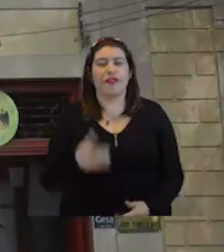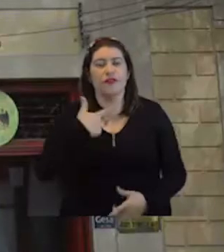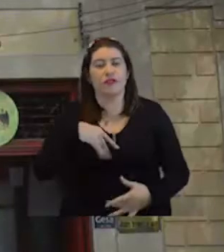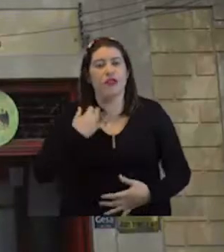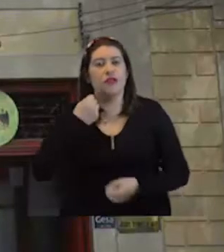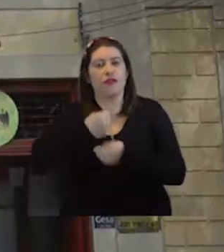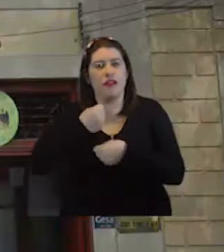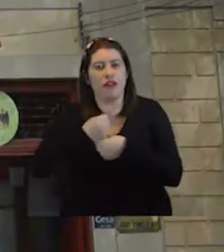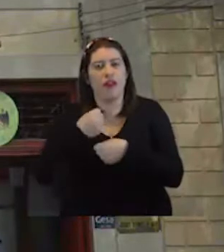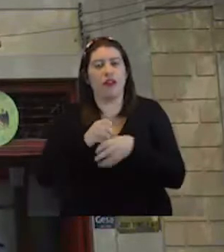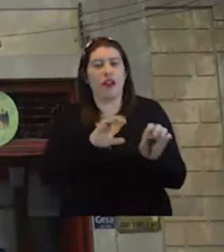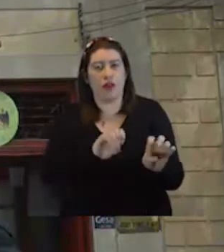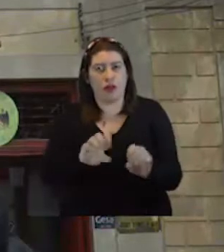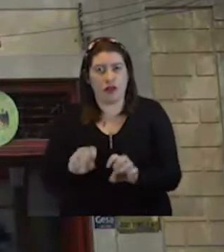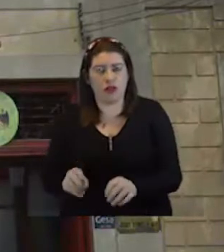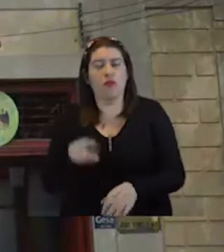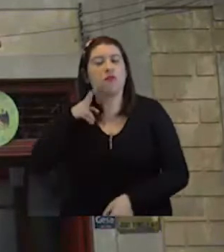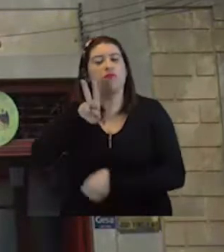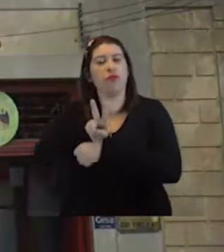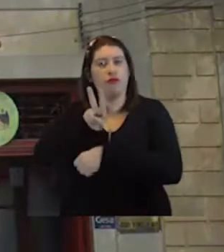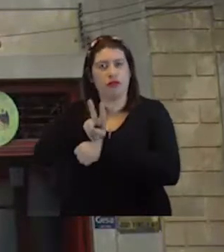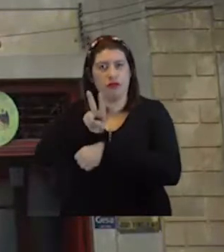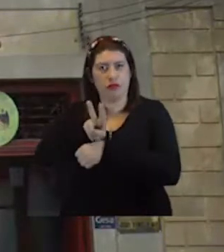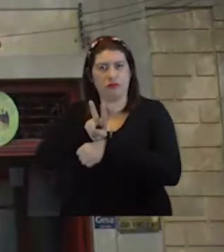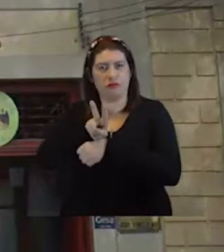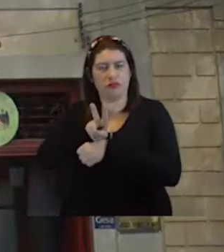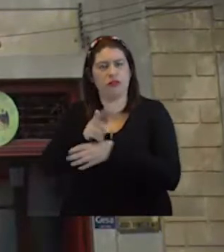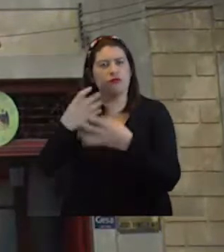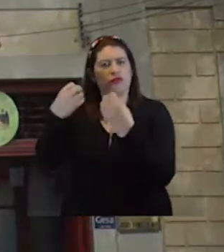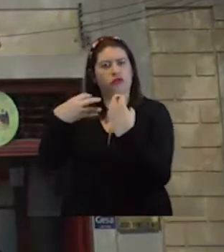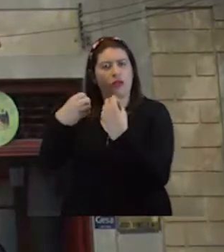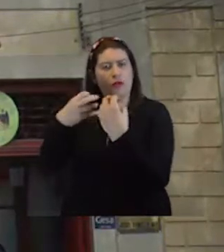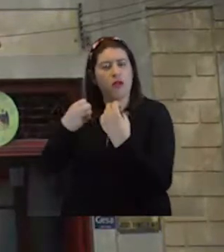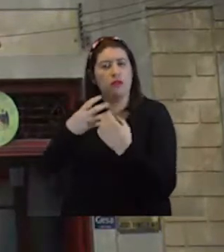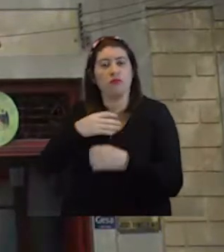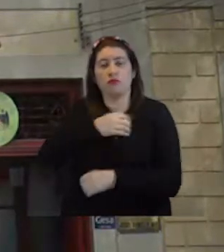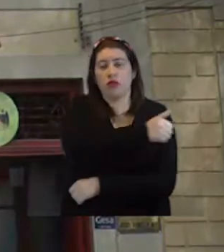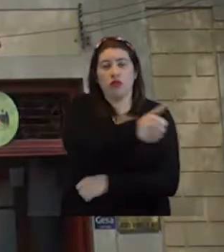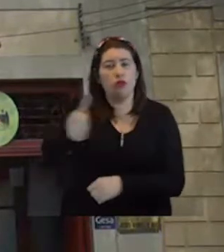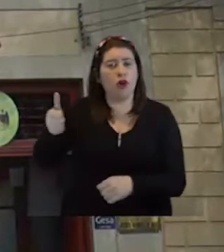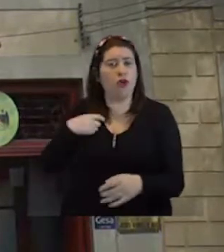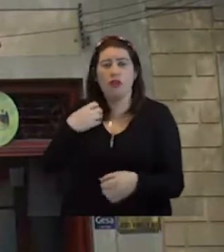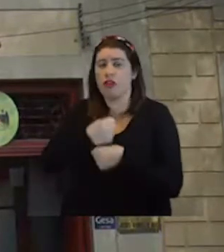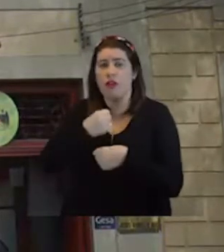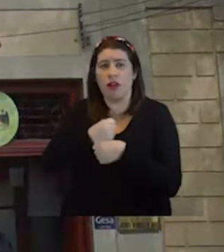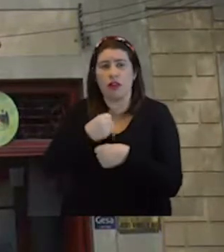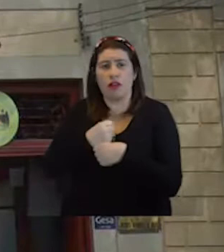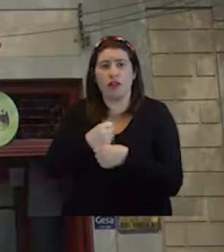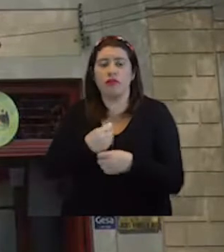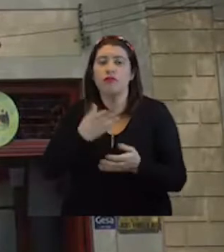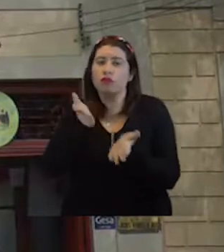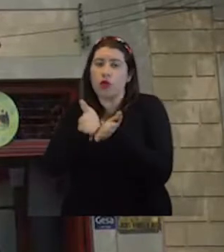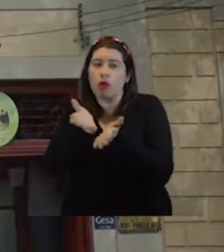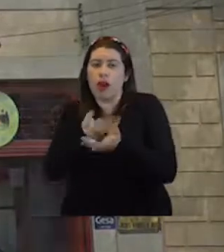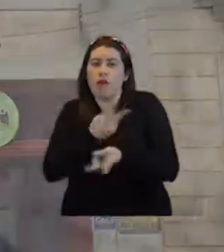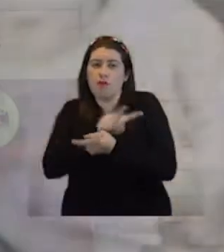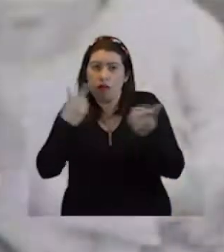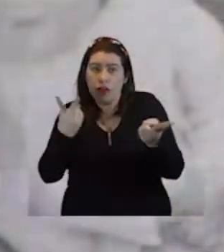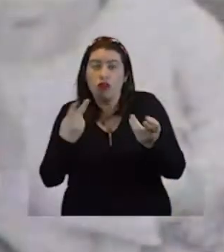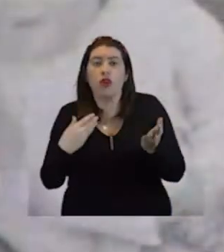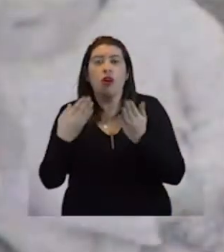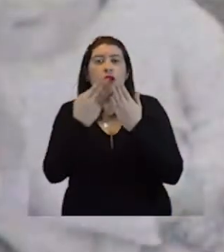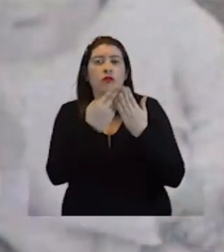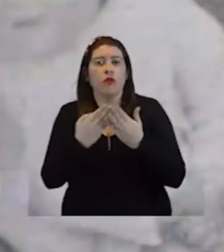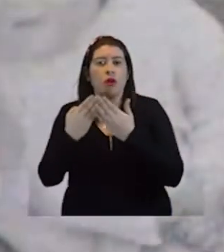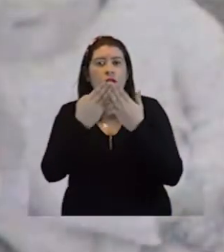Soy un trabajador de la educación, un profesor, que ha sido formado como somos todos los trabajadores, desde la escuela pública. Estudié